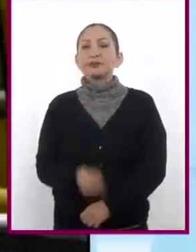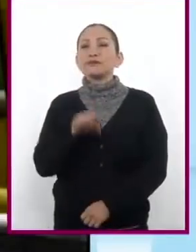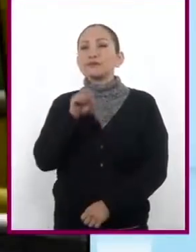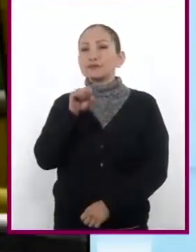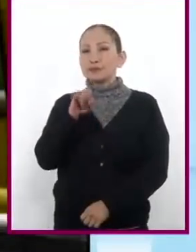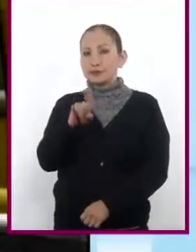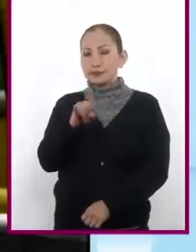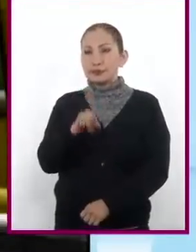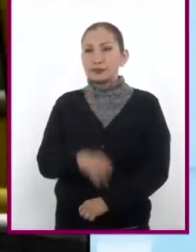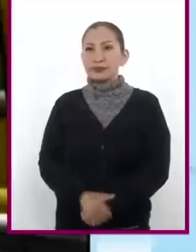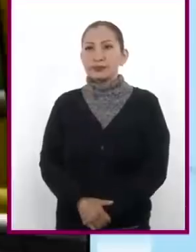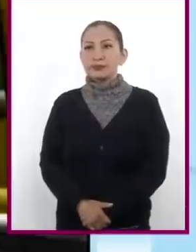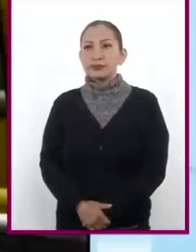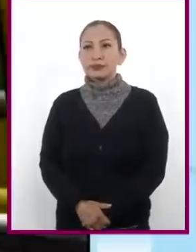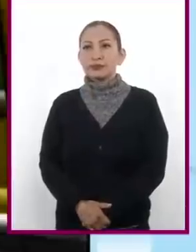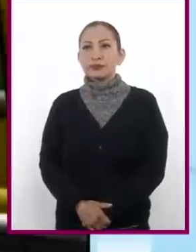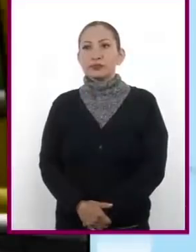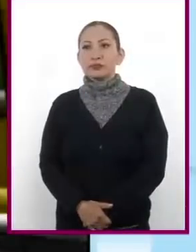Sí,